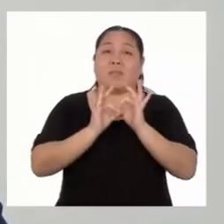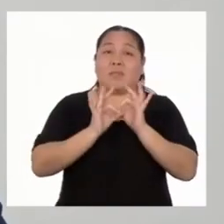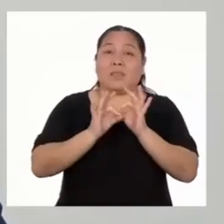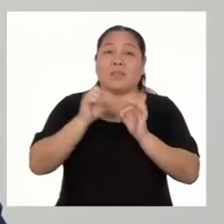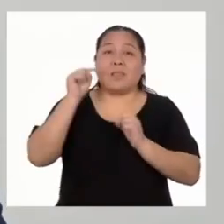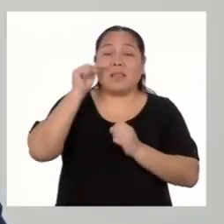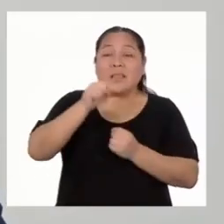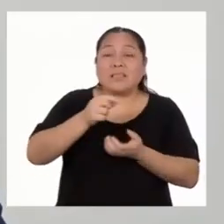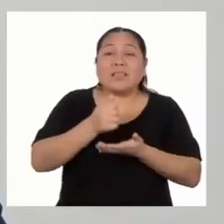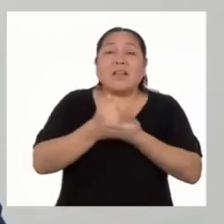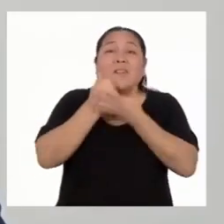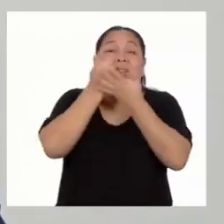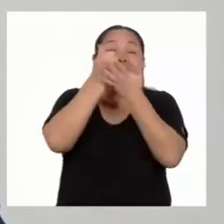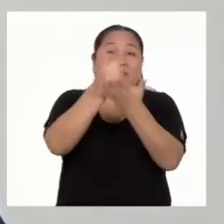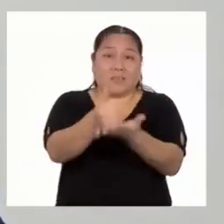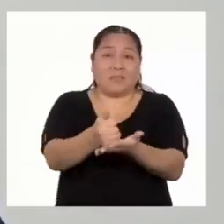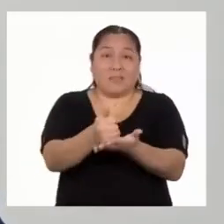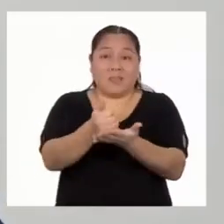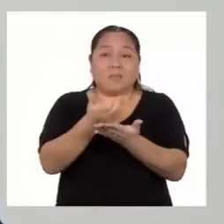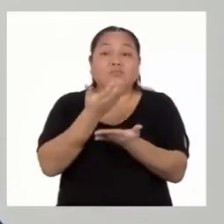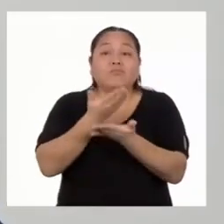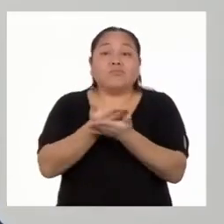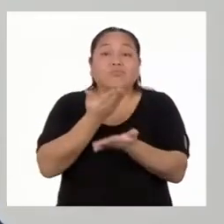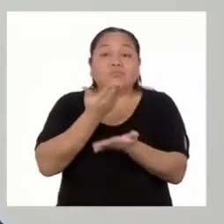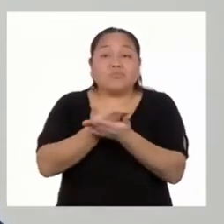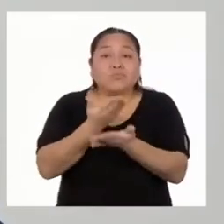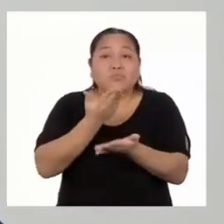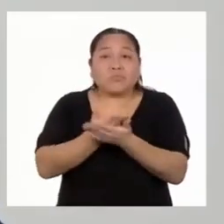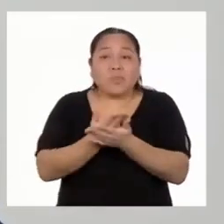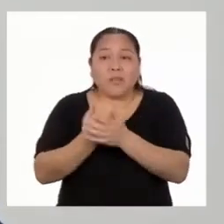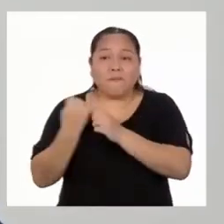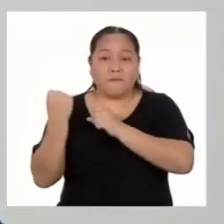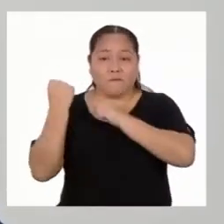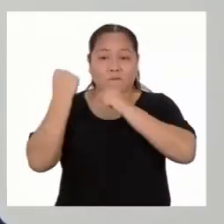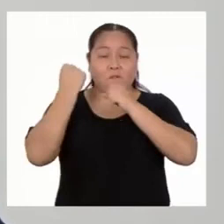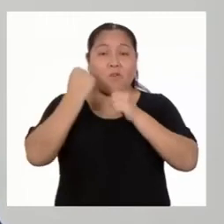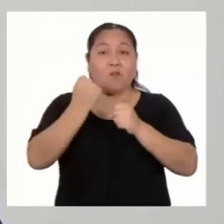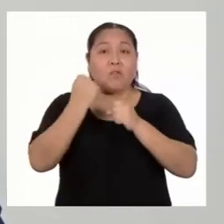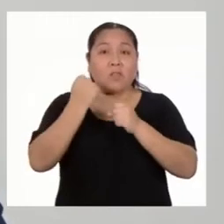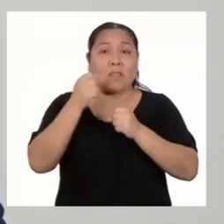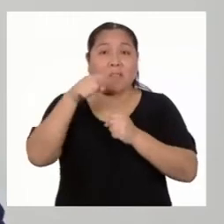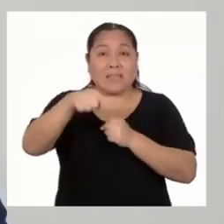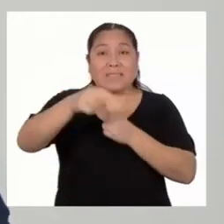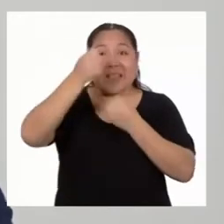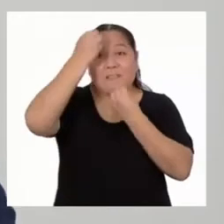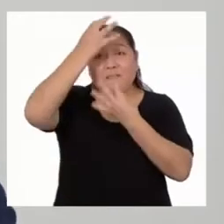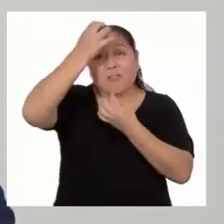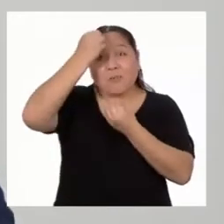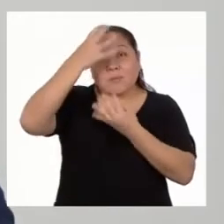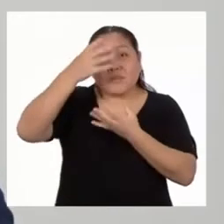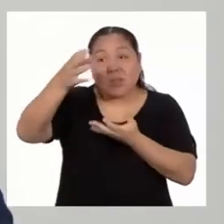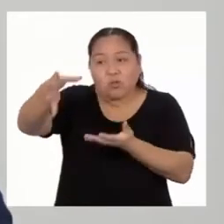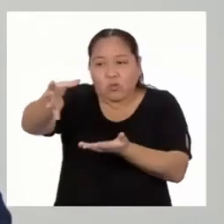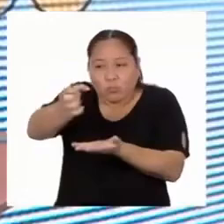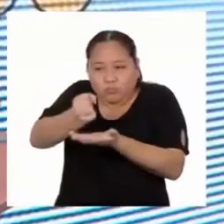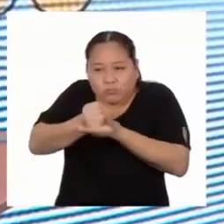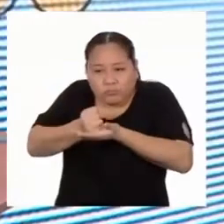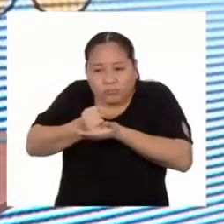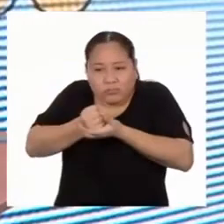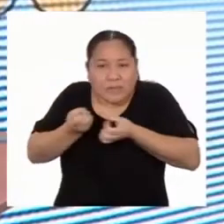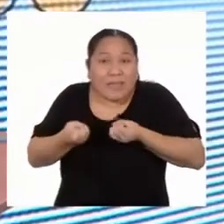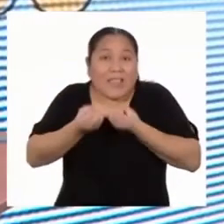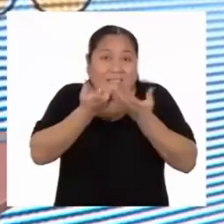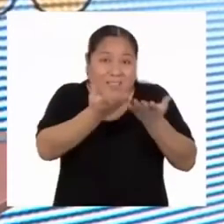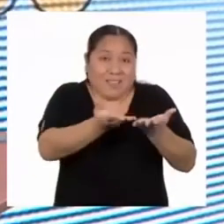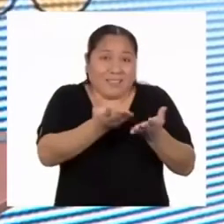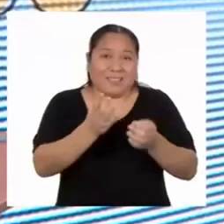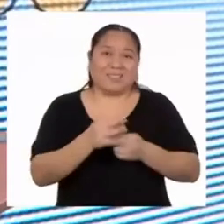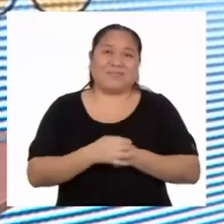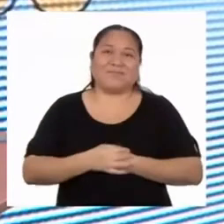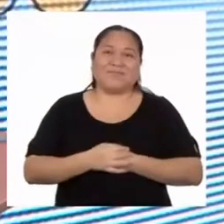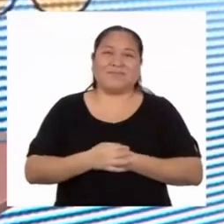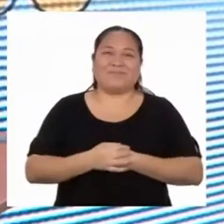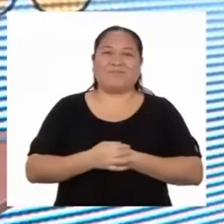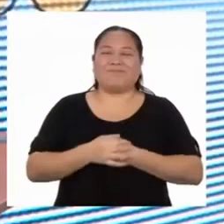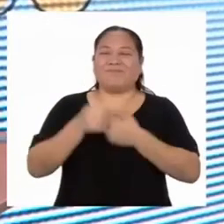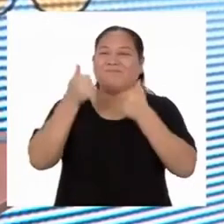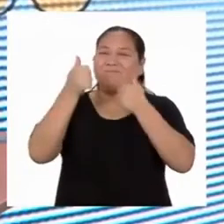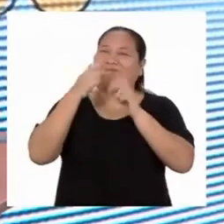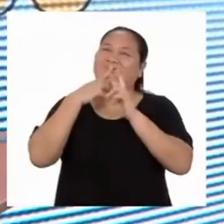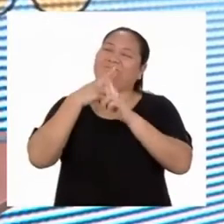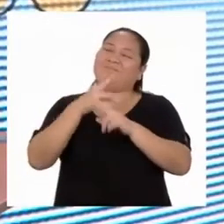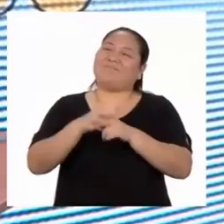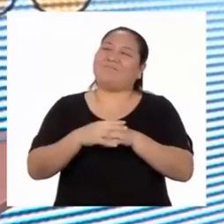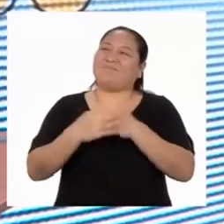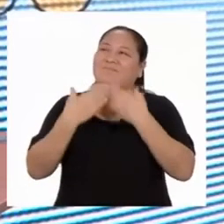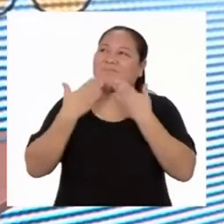a sustentar y fortalecer la información que queremos transmitir. Bien respondido. A